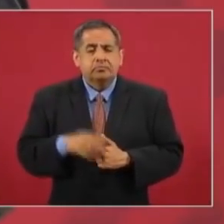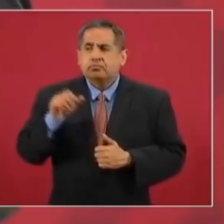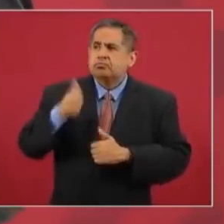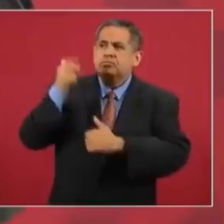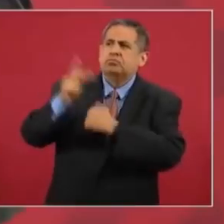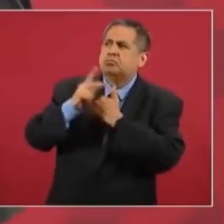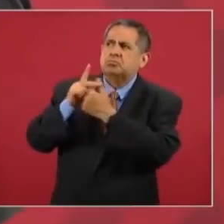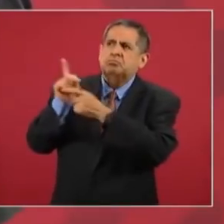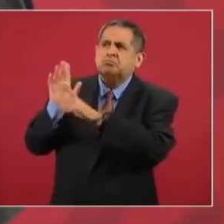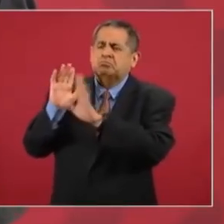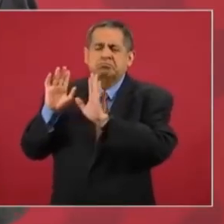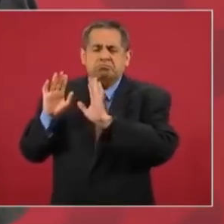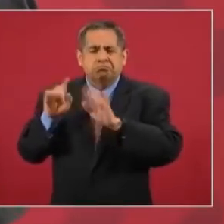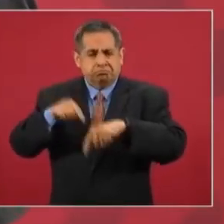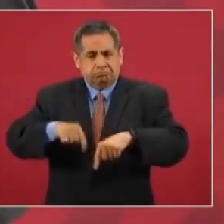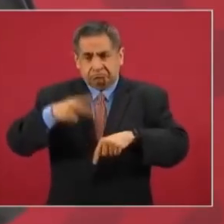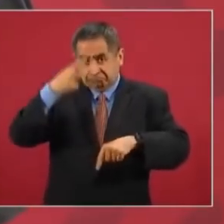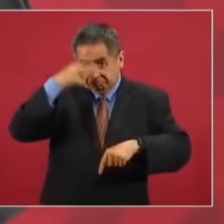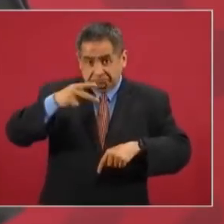otros